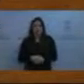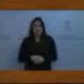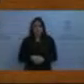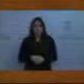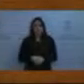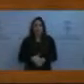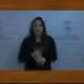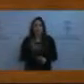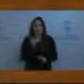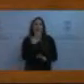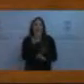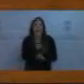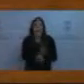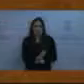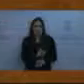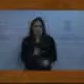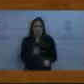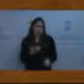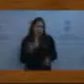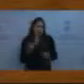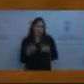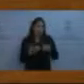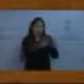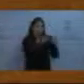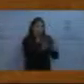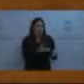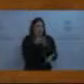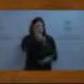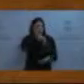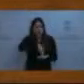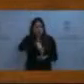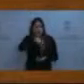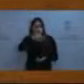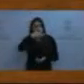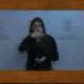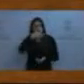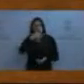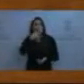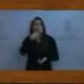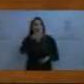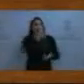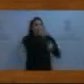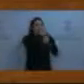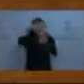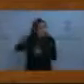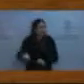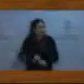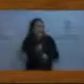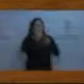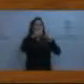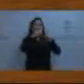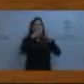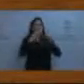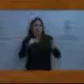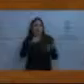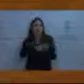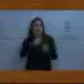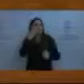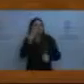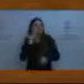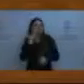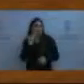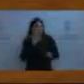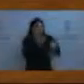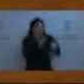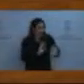el ejemplo claro, usted se ha manifestado en esta Cámara muchas veces como un gran defensor del asturiano. Usted es un gran defensor del asturiano, no me lo